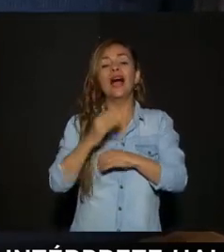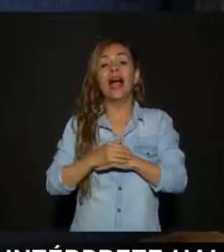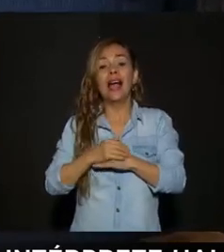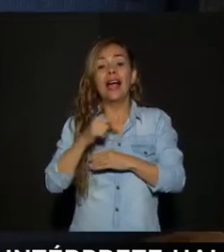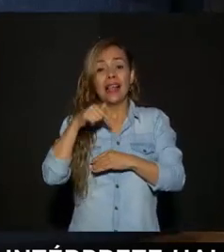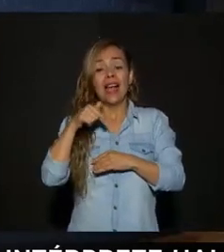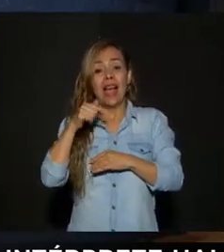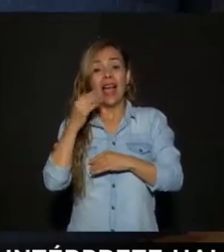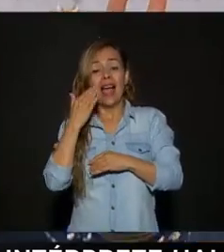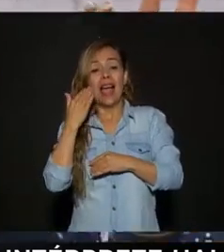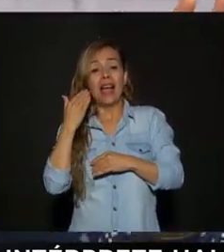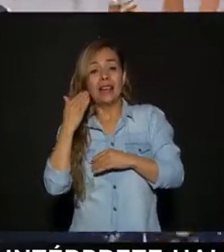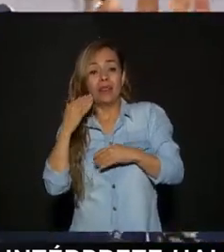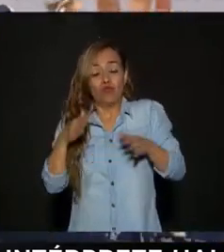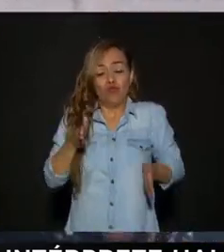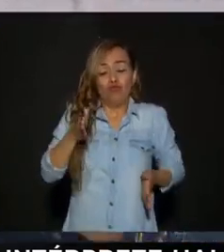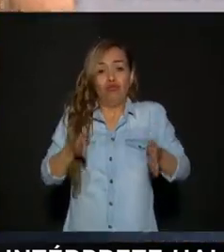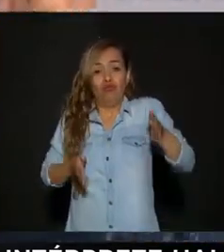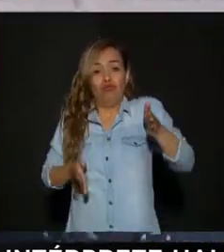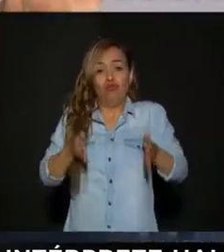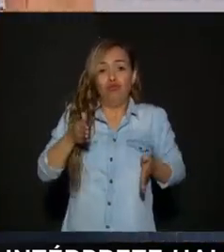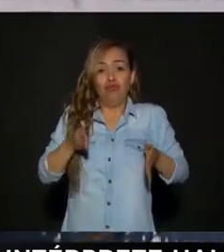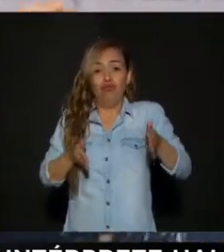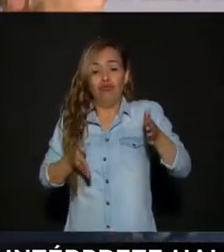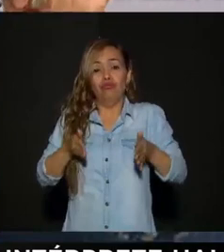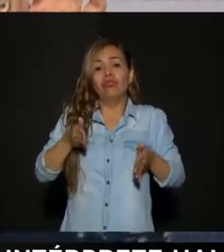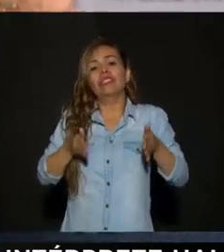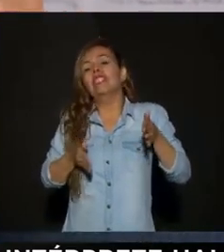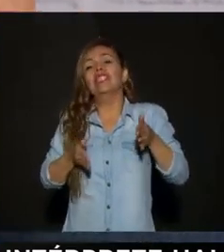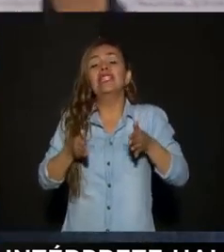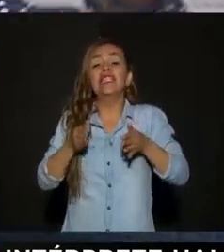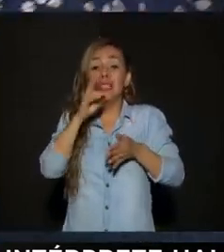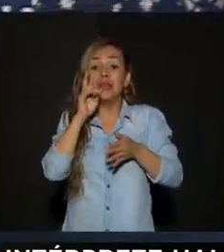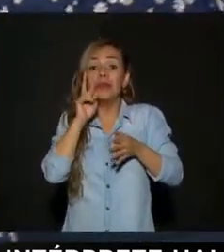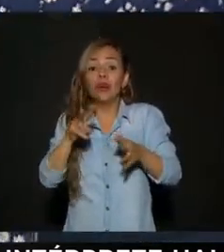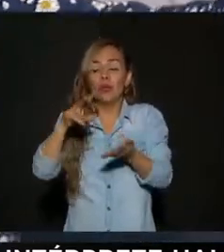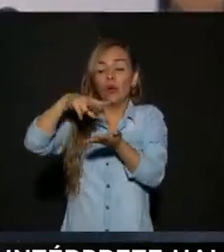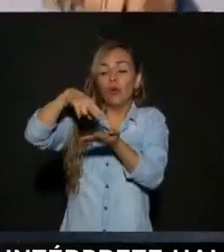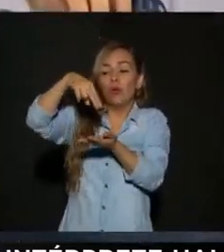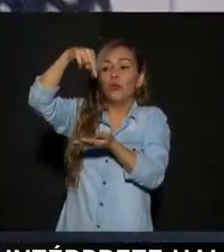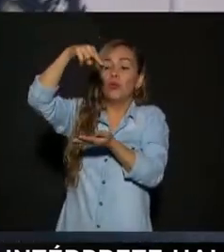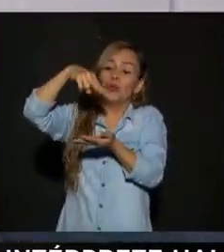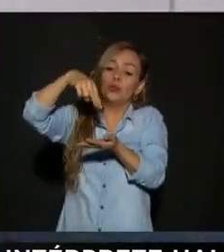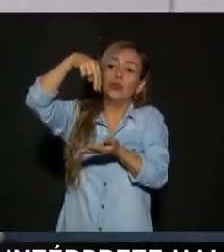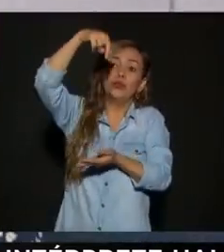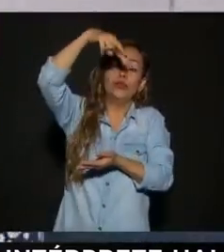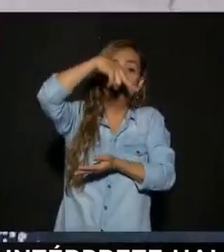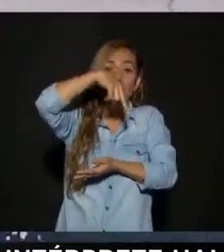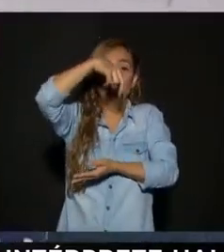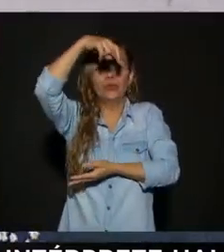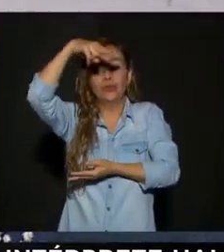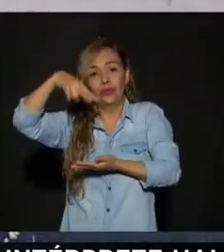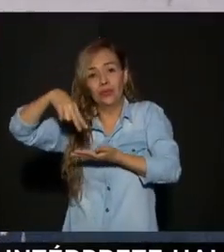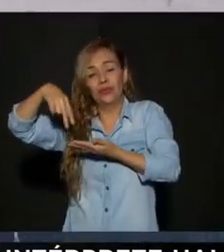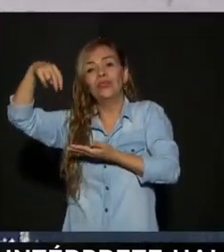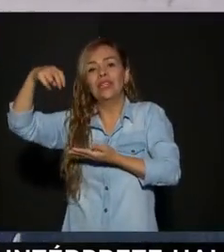una actividad extravehicular. Es cuando salen los astronautas de la nave y están haciendo sus tareas.